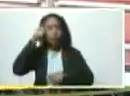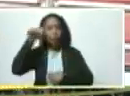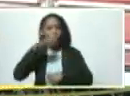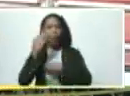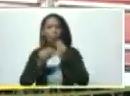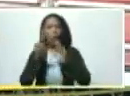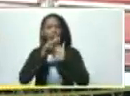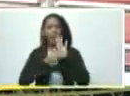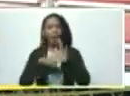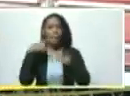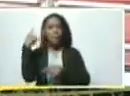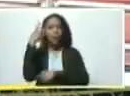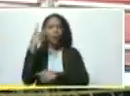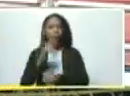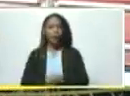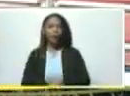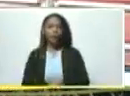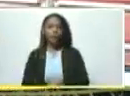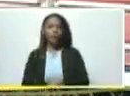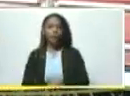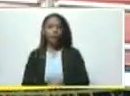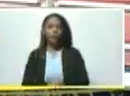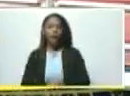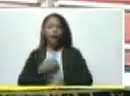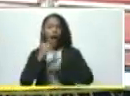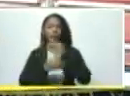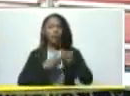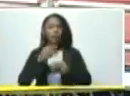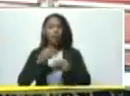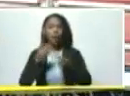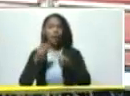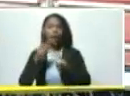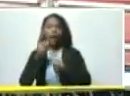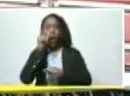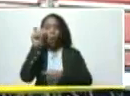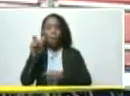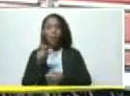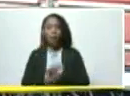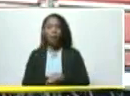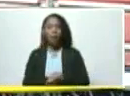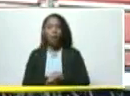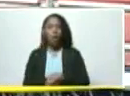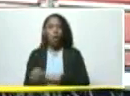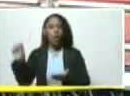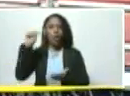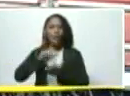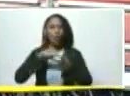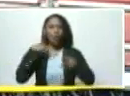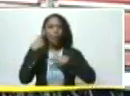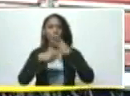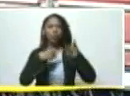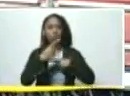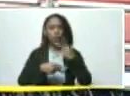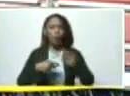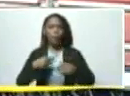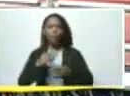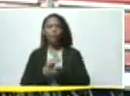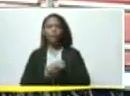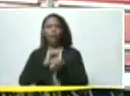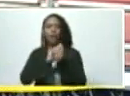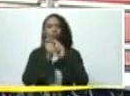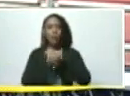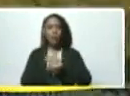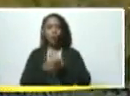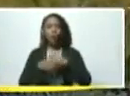el nivel parroquial, creándole artillería los centros de producción, procesamiento,